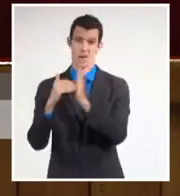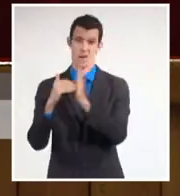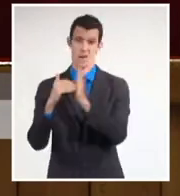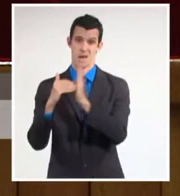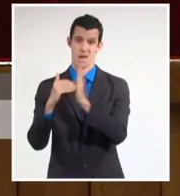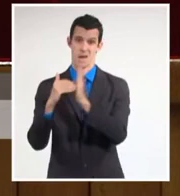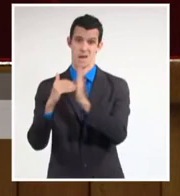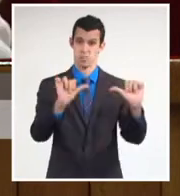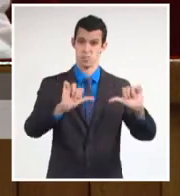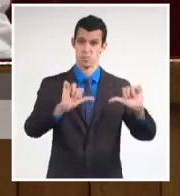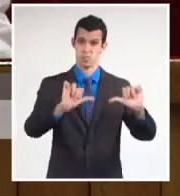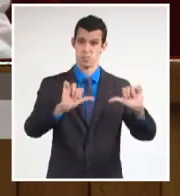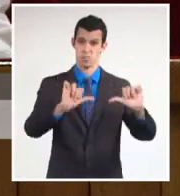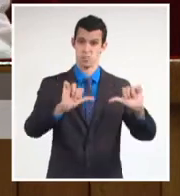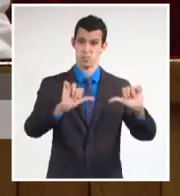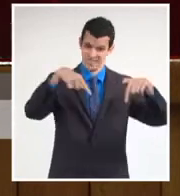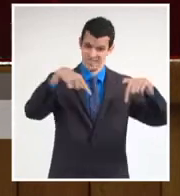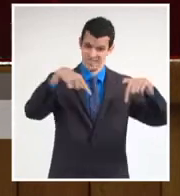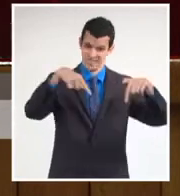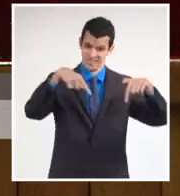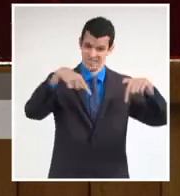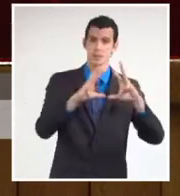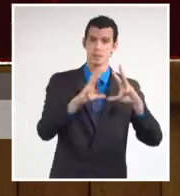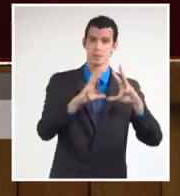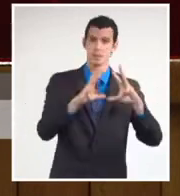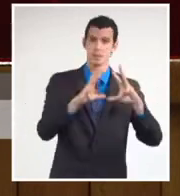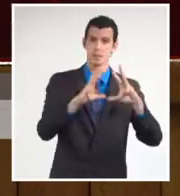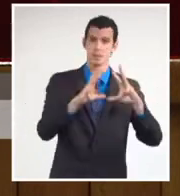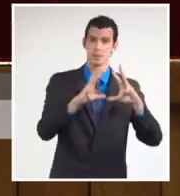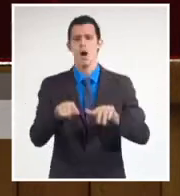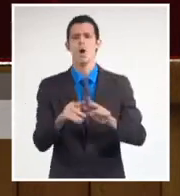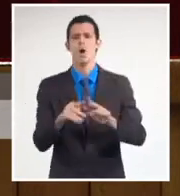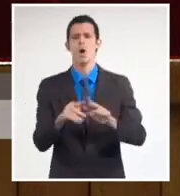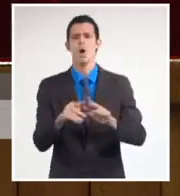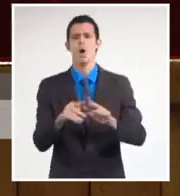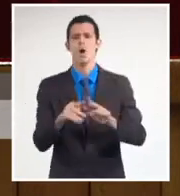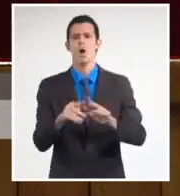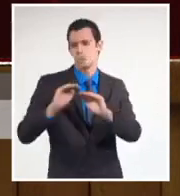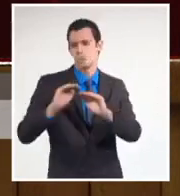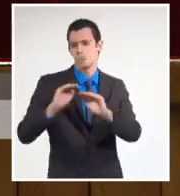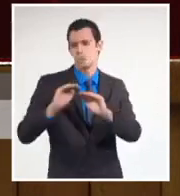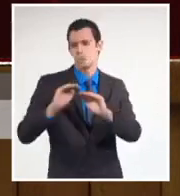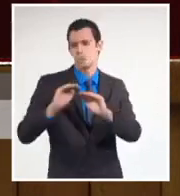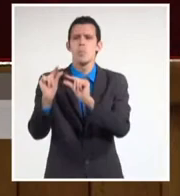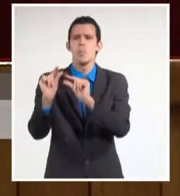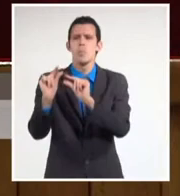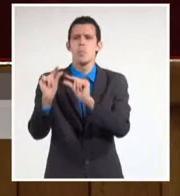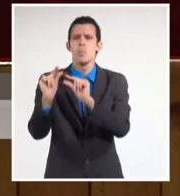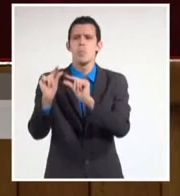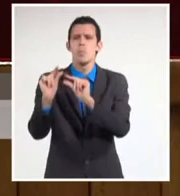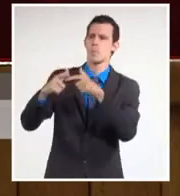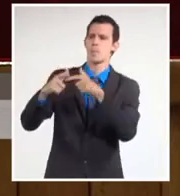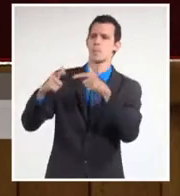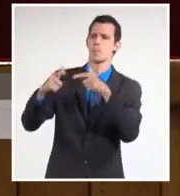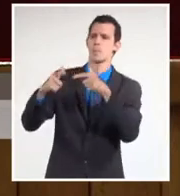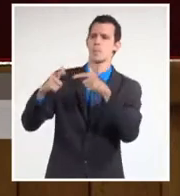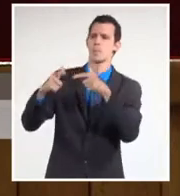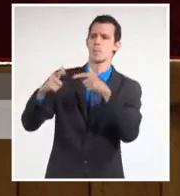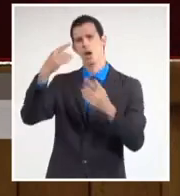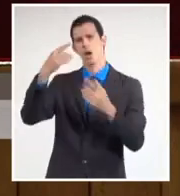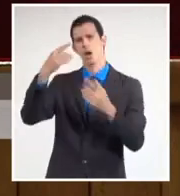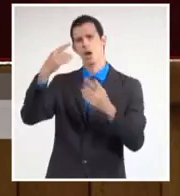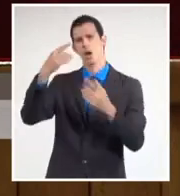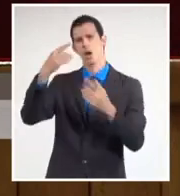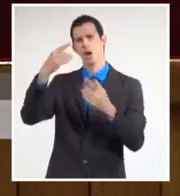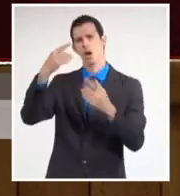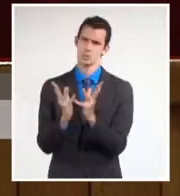estimando cerrar este año con un crecimiento del Producto Interno Bruto a precios constantes en el entorno